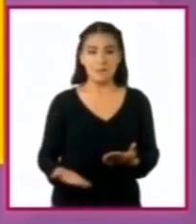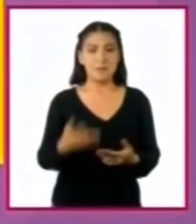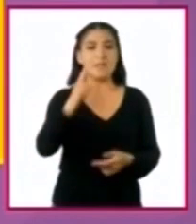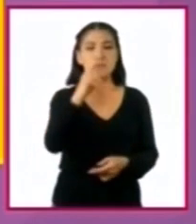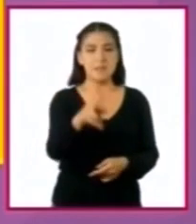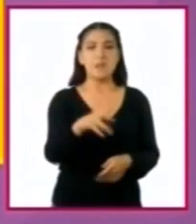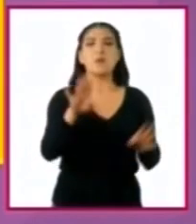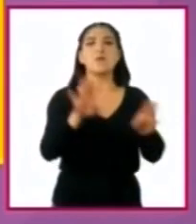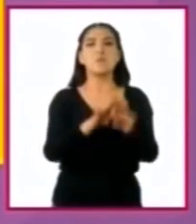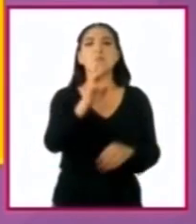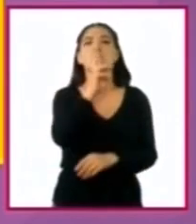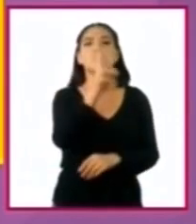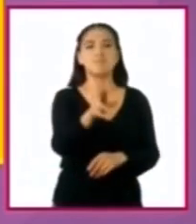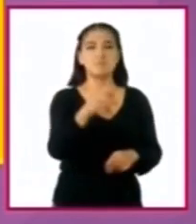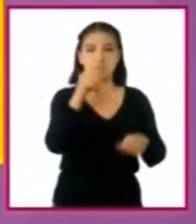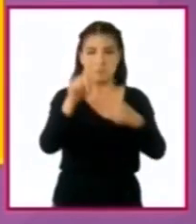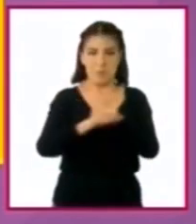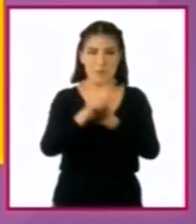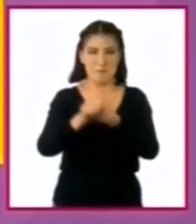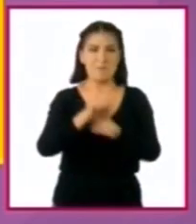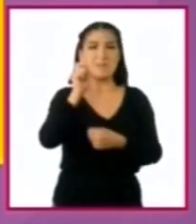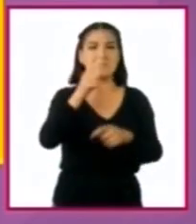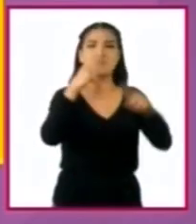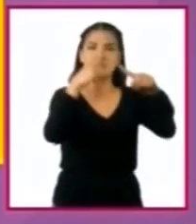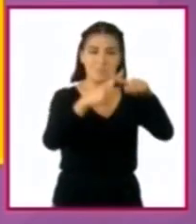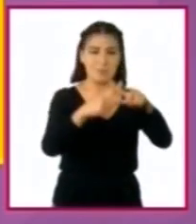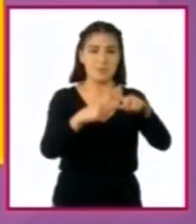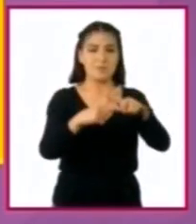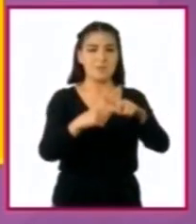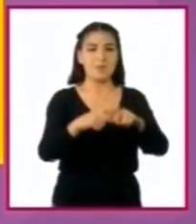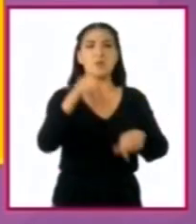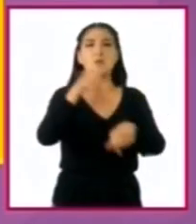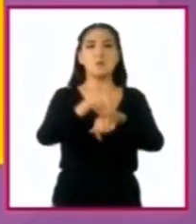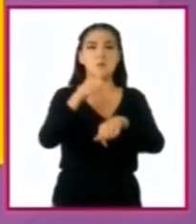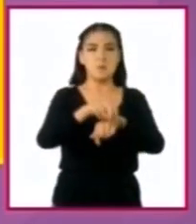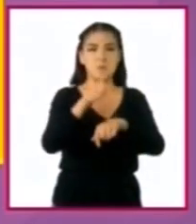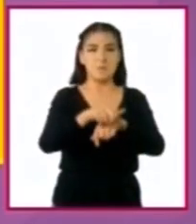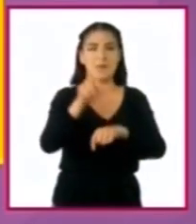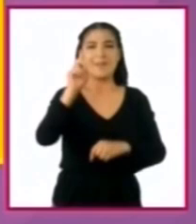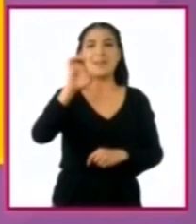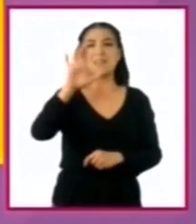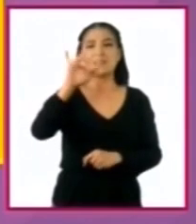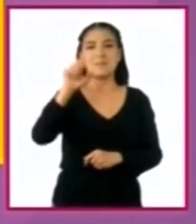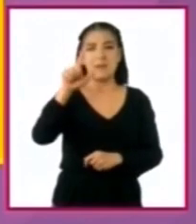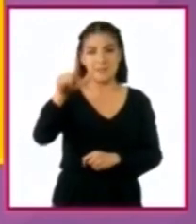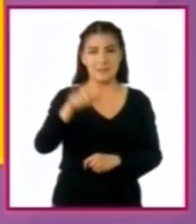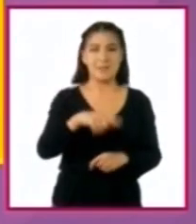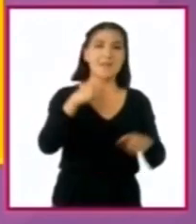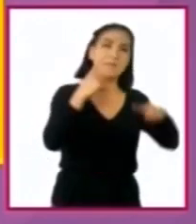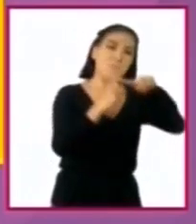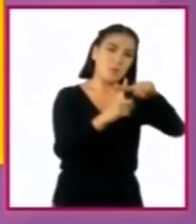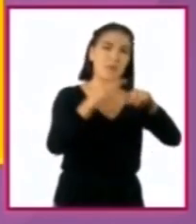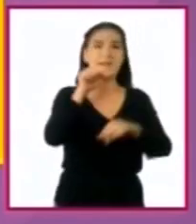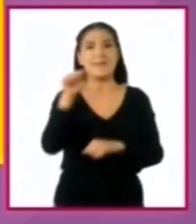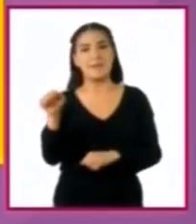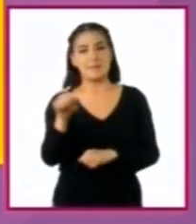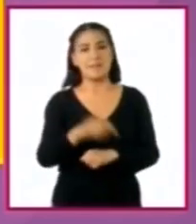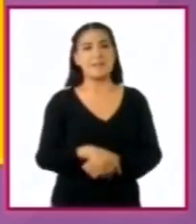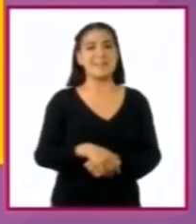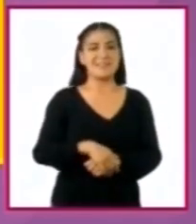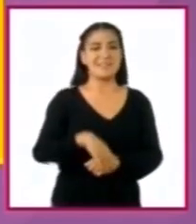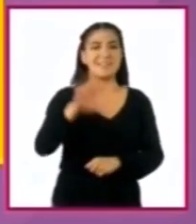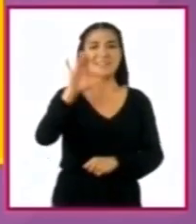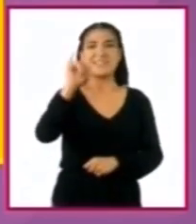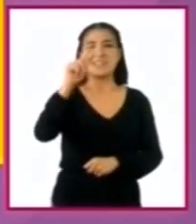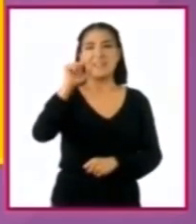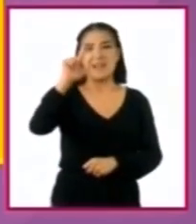vamos a resolver un problema de aplicación de la multiplicación de números decimales positivos y negativos. Citlali solicitó